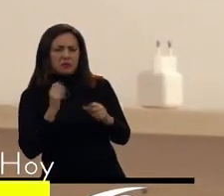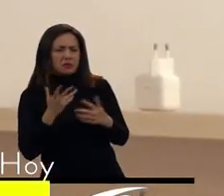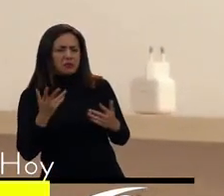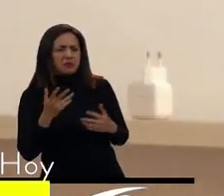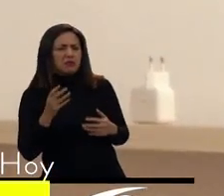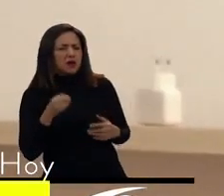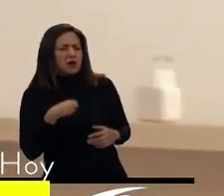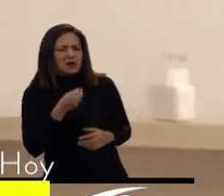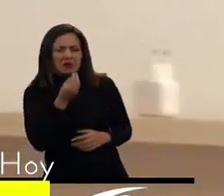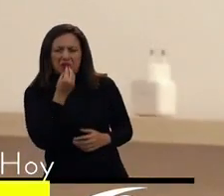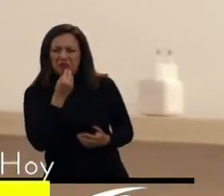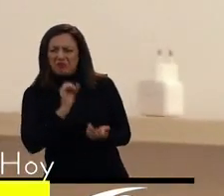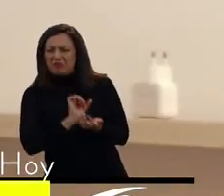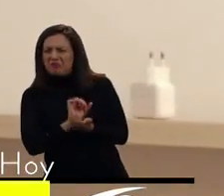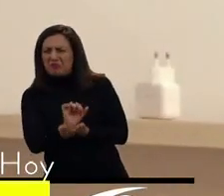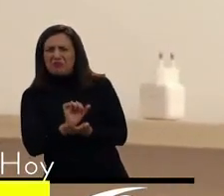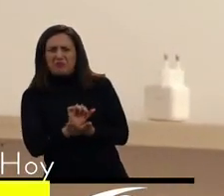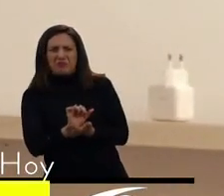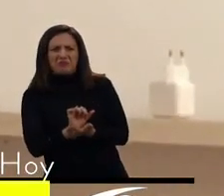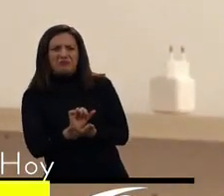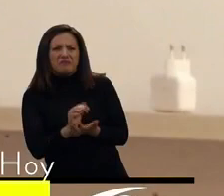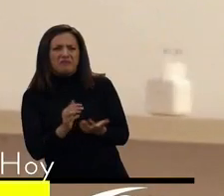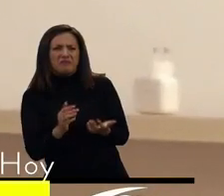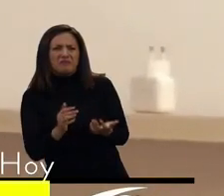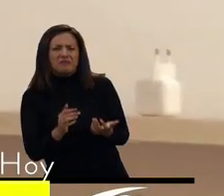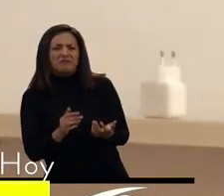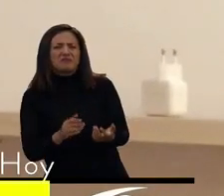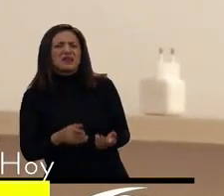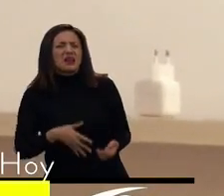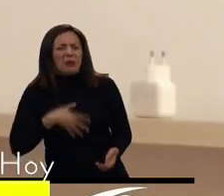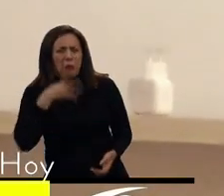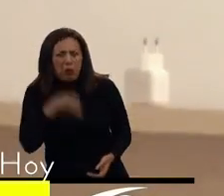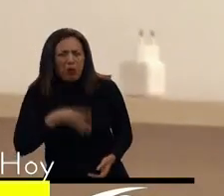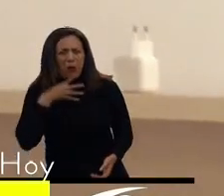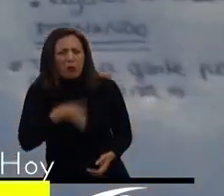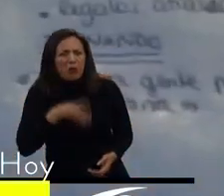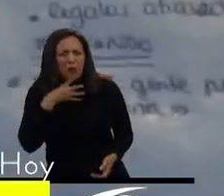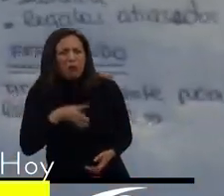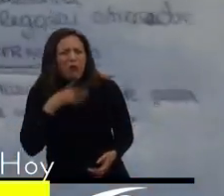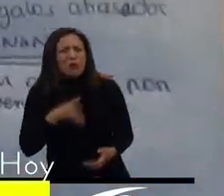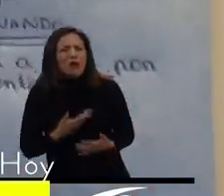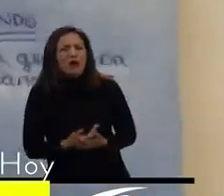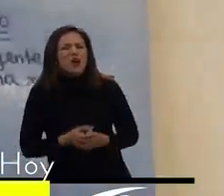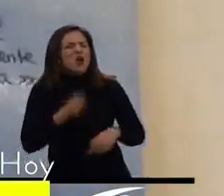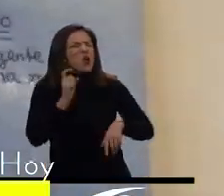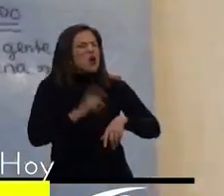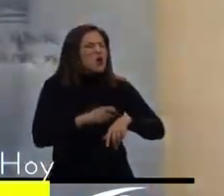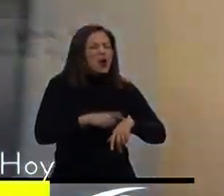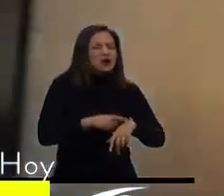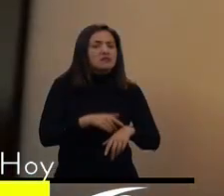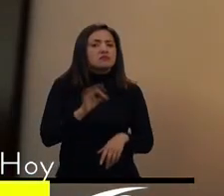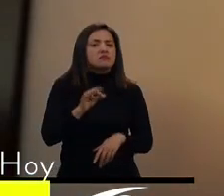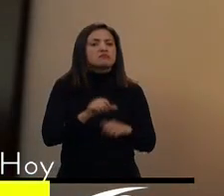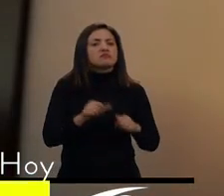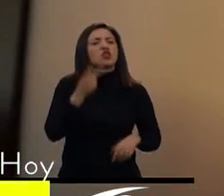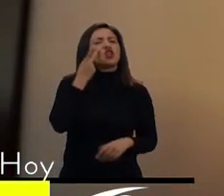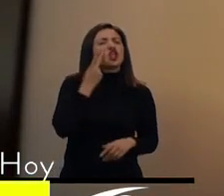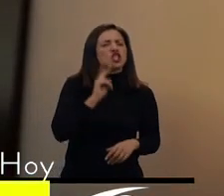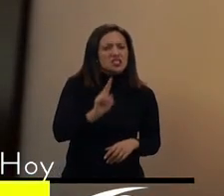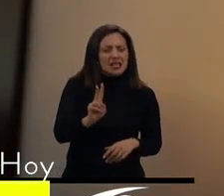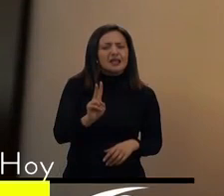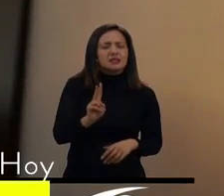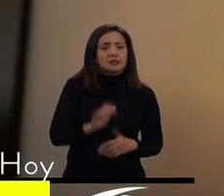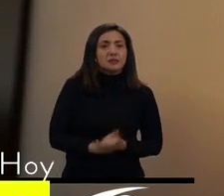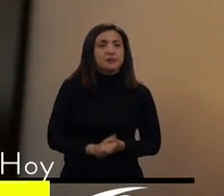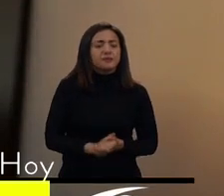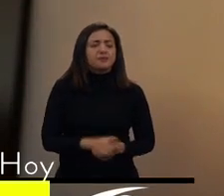ni nada, y vomitaba mucho. ¿Y cuánto tiempo te ha durado? Dos días. Personalmente, ¿cuál fue